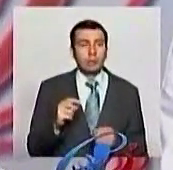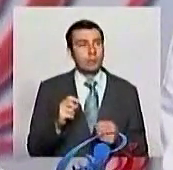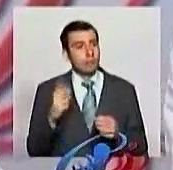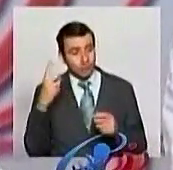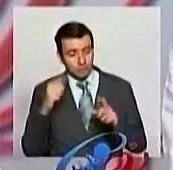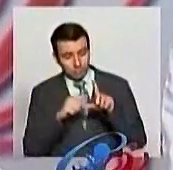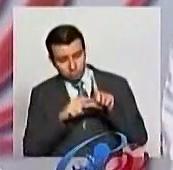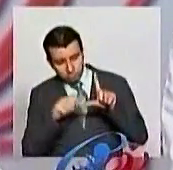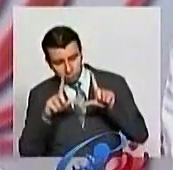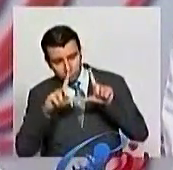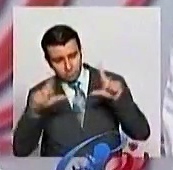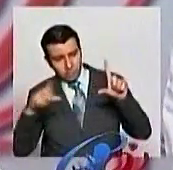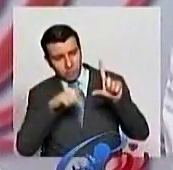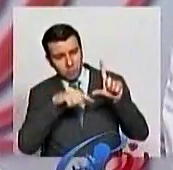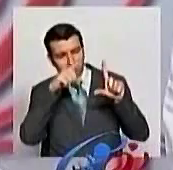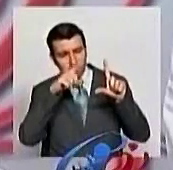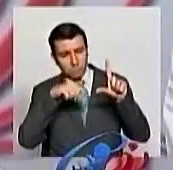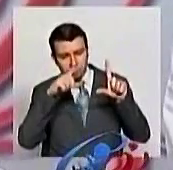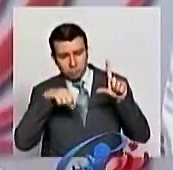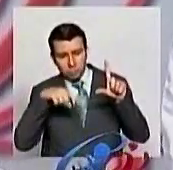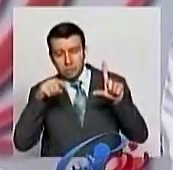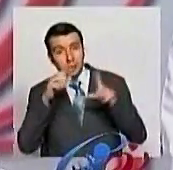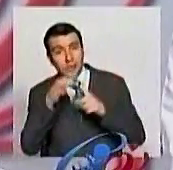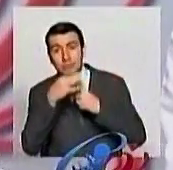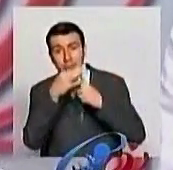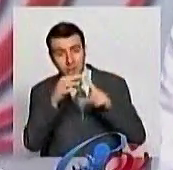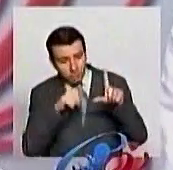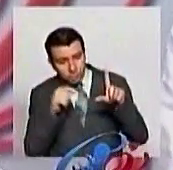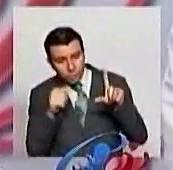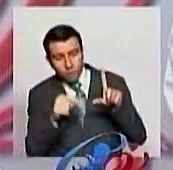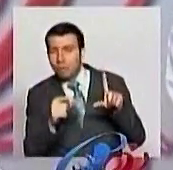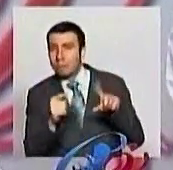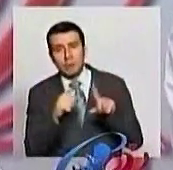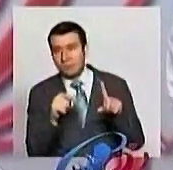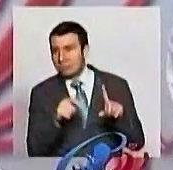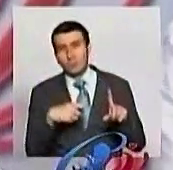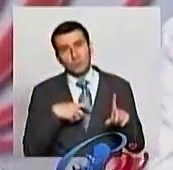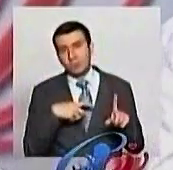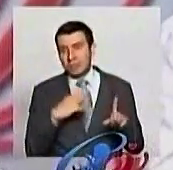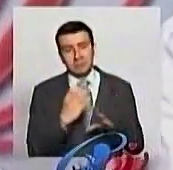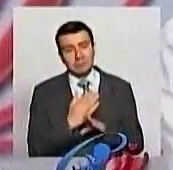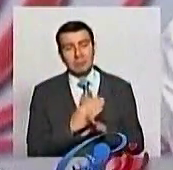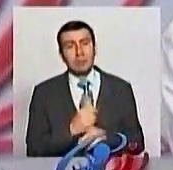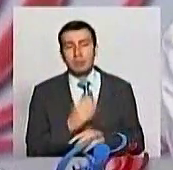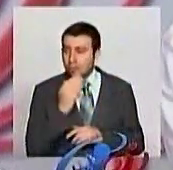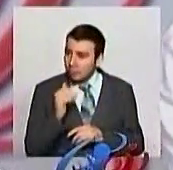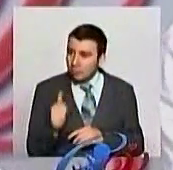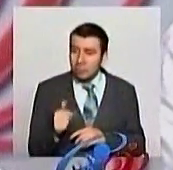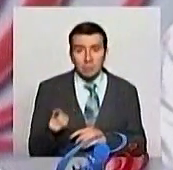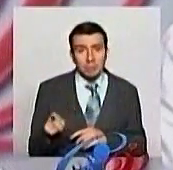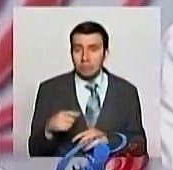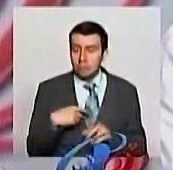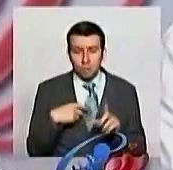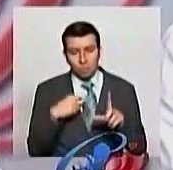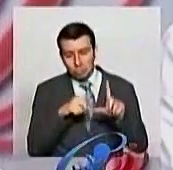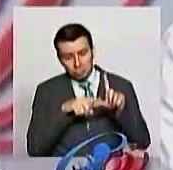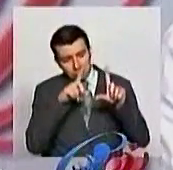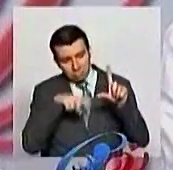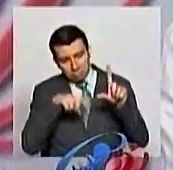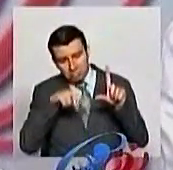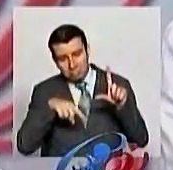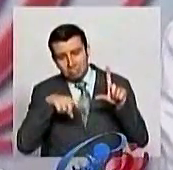T, unas ondas especiales que se ven acá, que por ejemplo en el caso de él no las presenta,